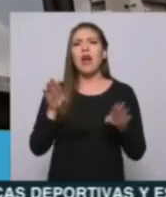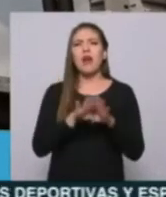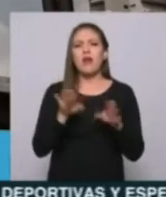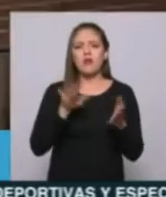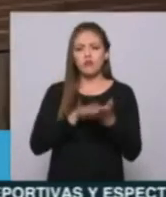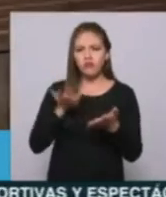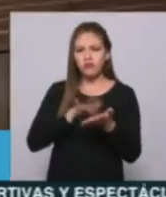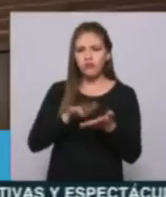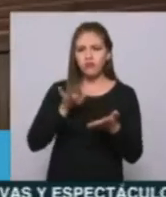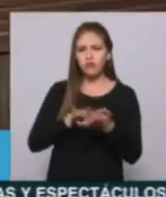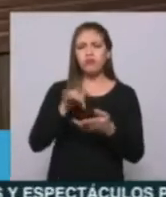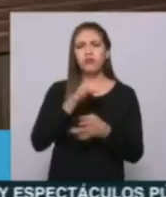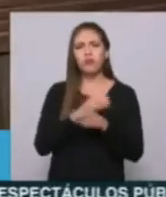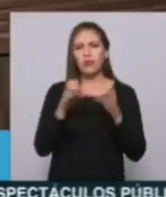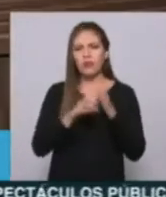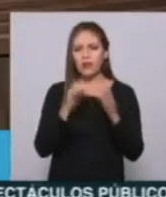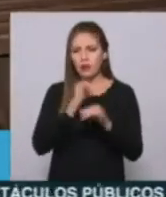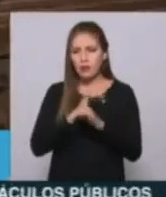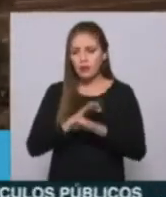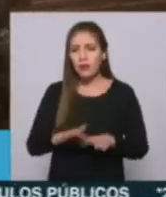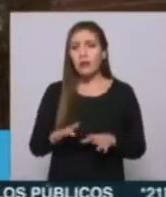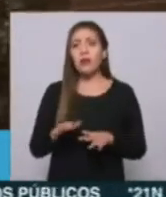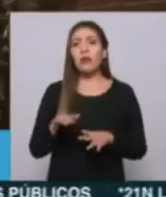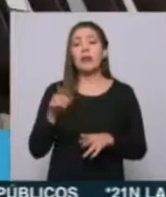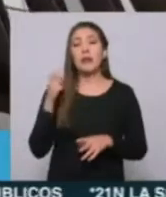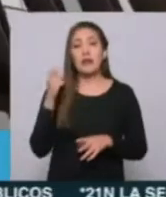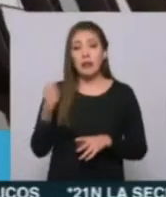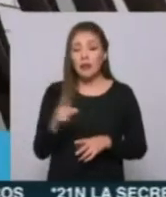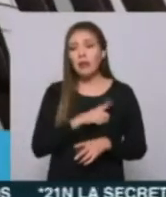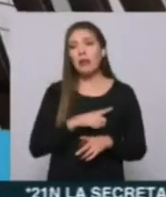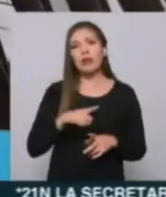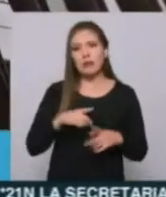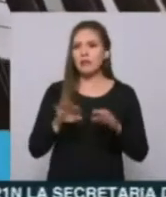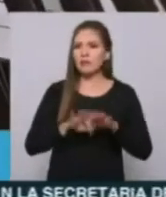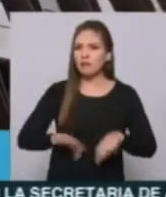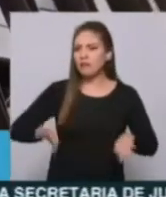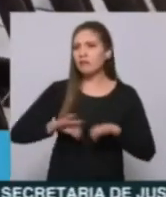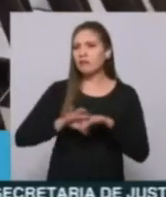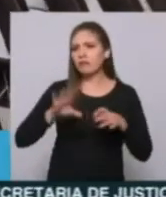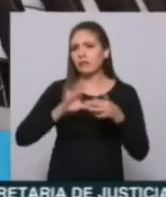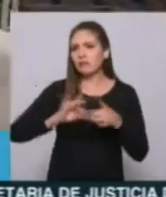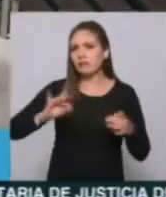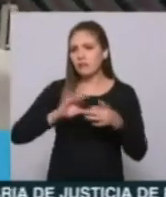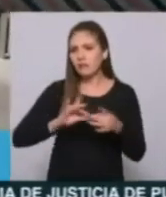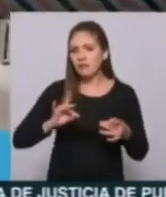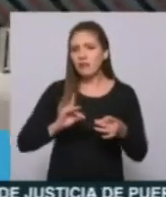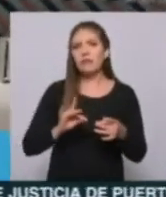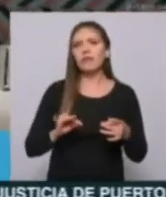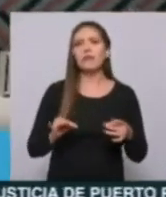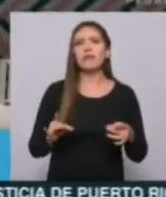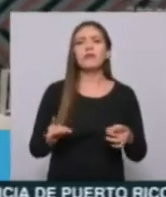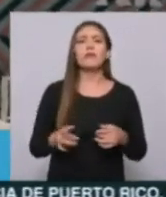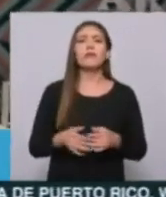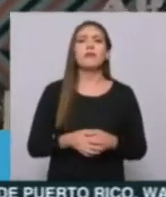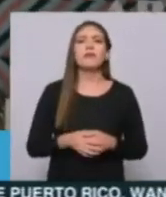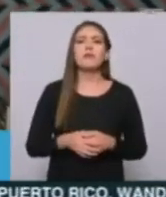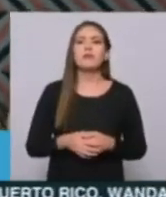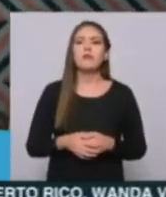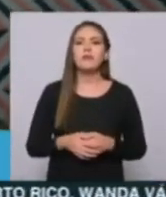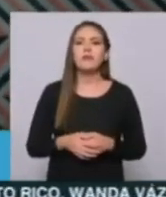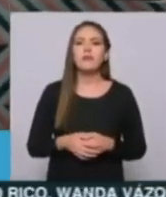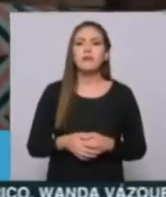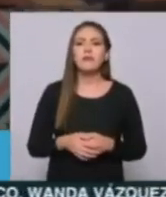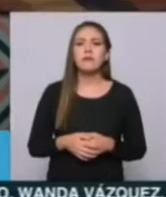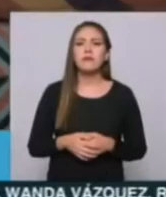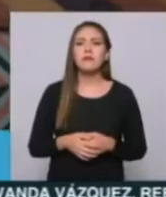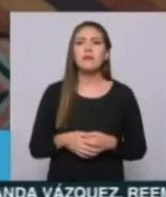inteligencia, formal o informal, y eso también hay que señalarlo, y de manera negativa,